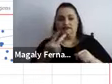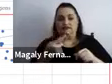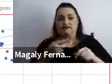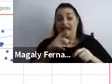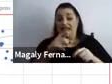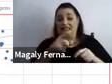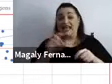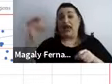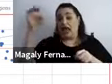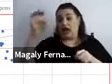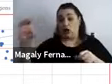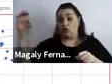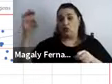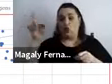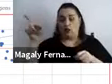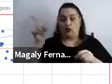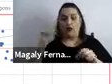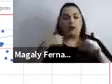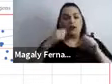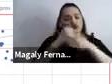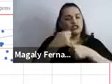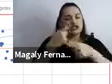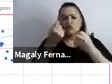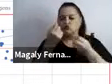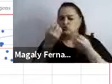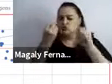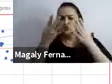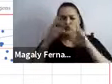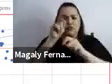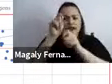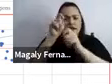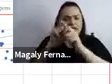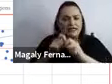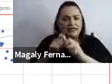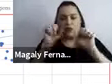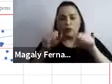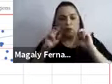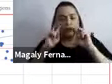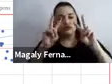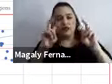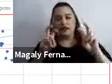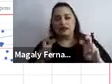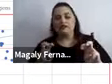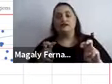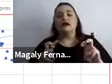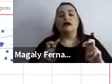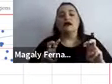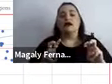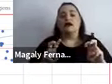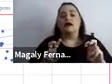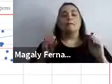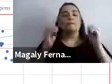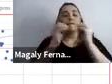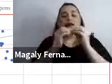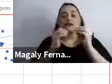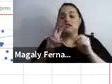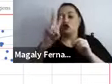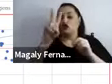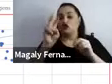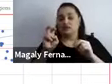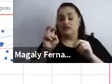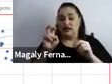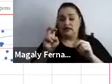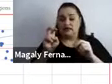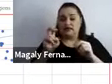la de Europa, que lo hemos hecho con mucho detalle porque hemos podido analizar pues más de 200 lo que se